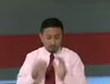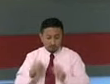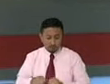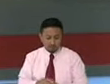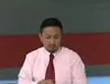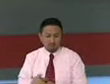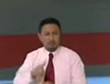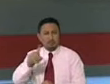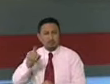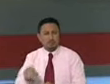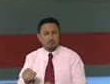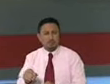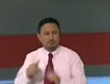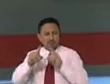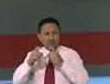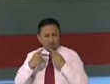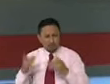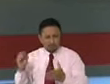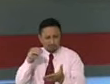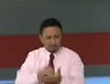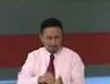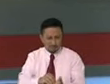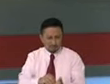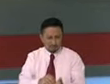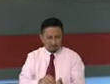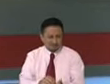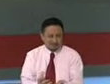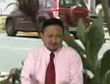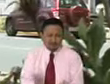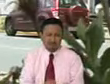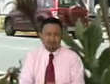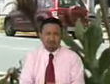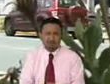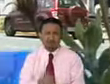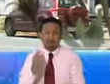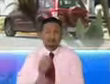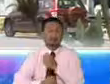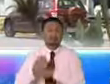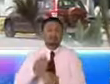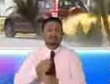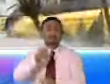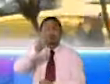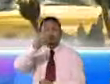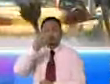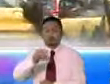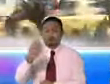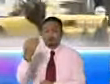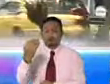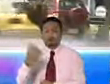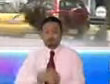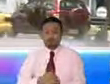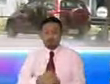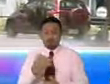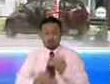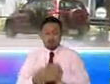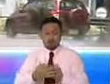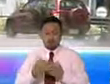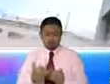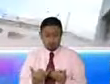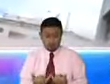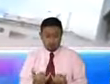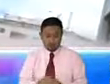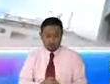las preguntas de la consulta popular este tema. En el año 2014, algunos de los jueces actuales de la Corte